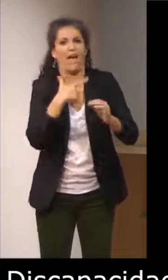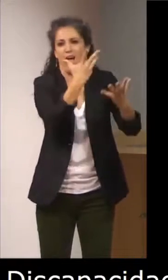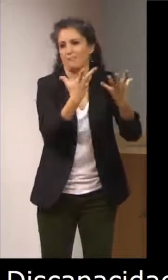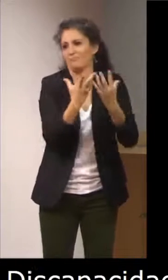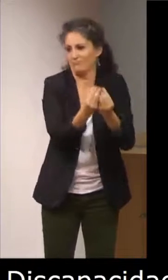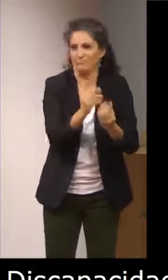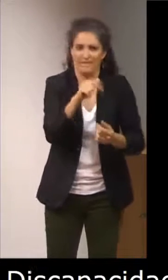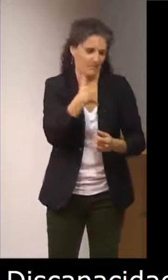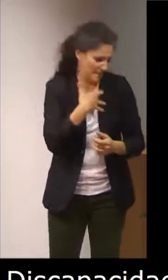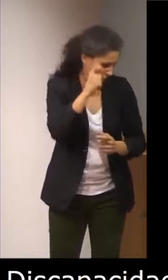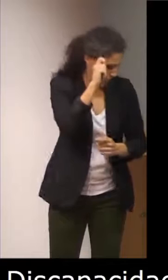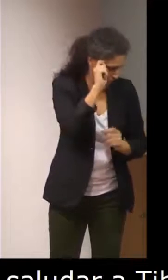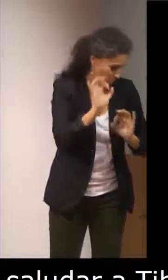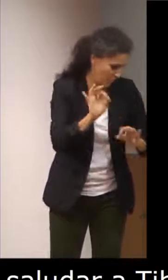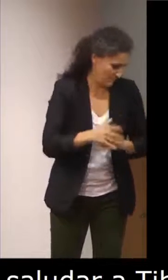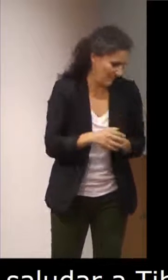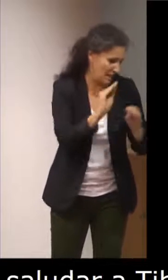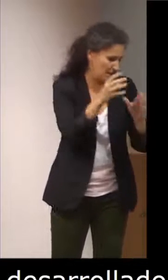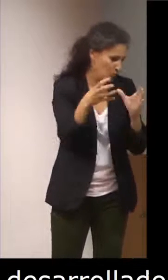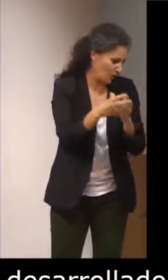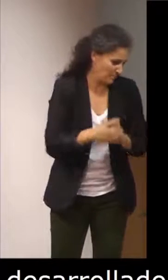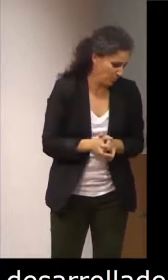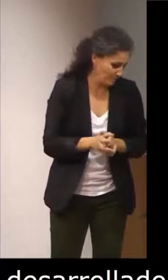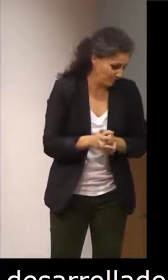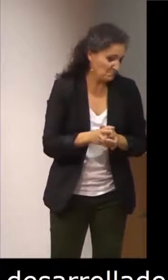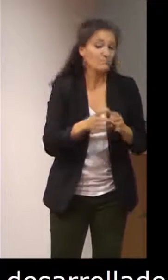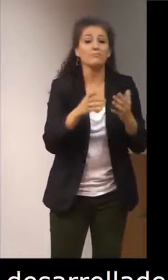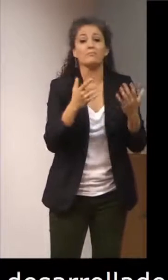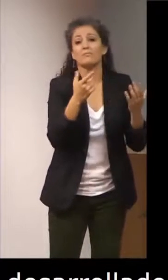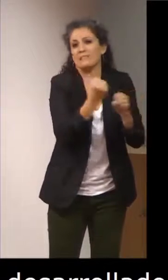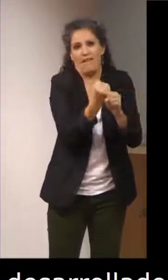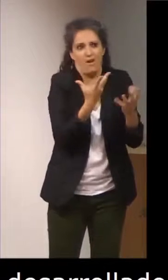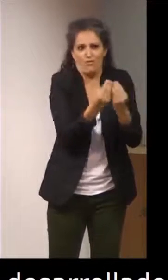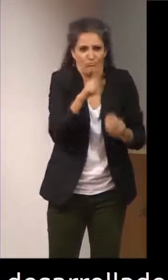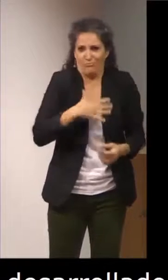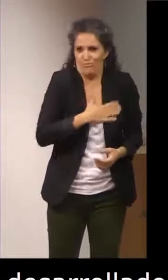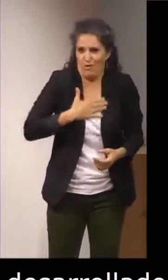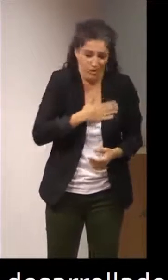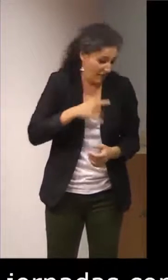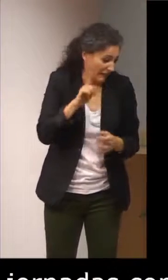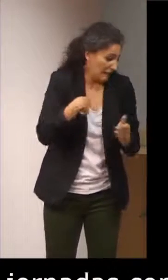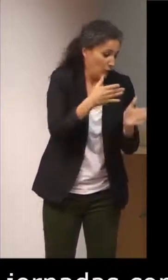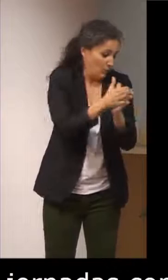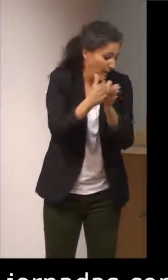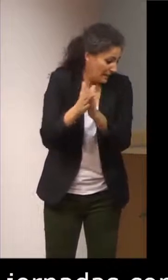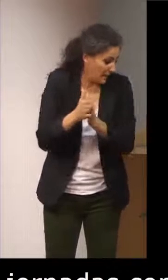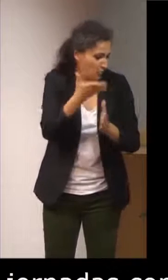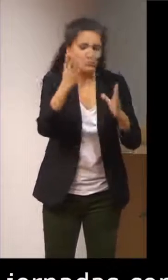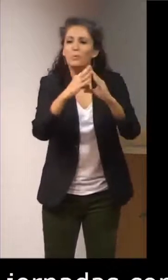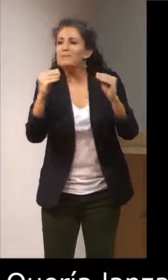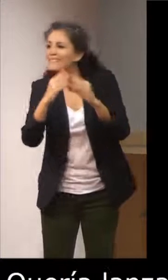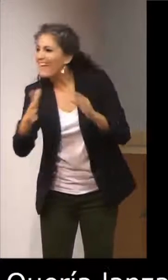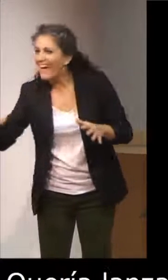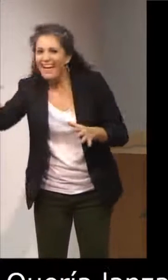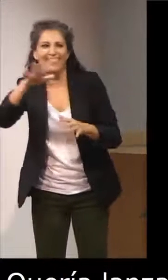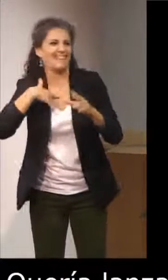estas jornadas. Conjuntamente con nosotros, quería lanzarle un saludo muy especial tanto a él como a ese equipo. Trabajar con ellos es una gozada.